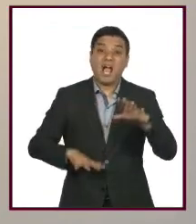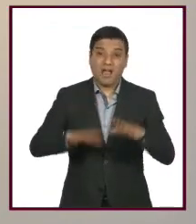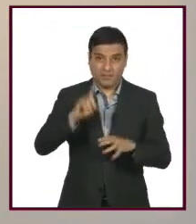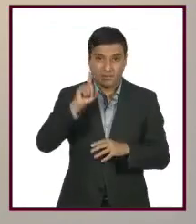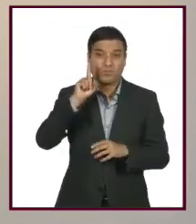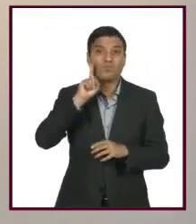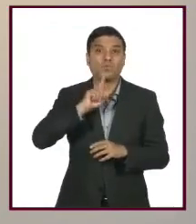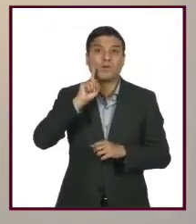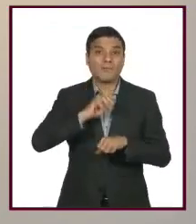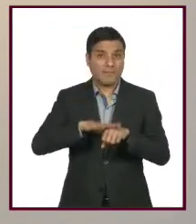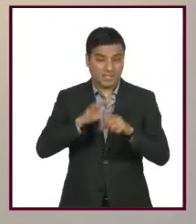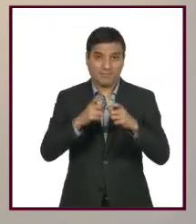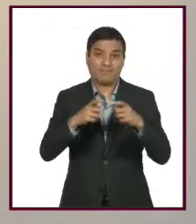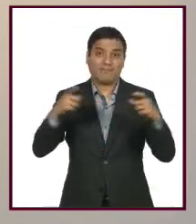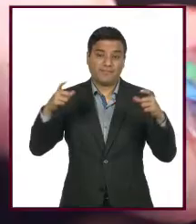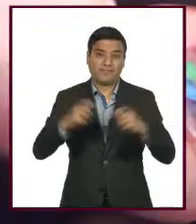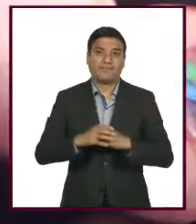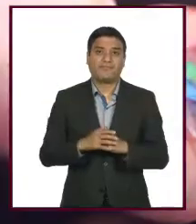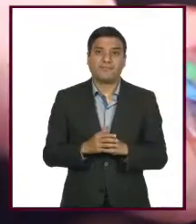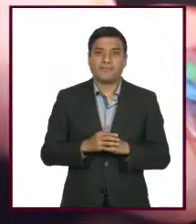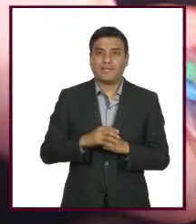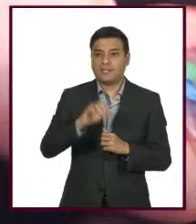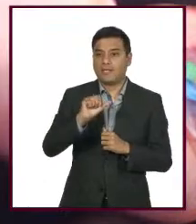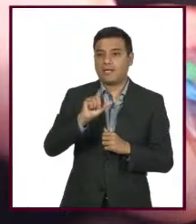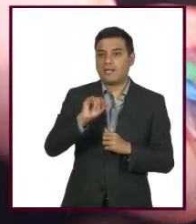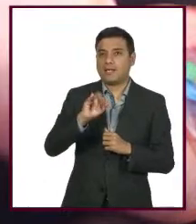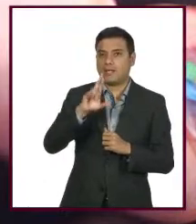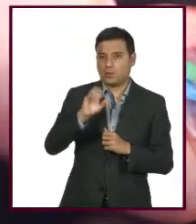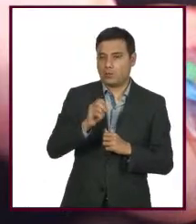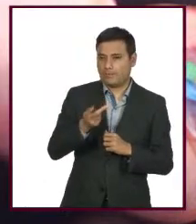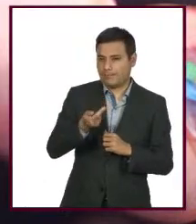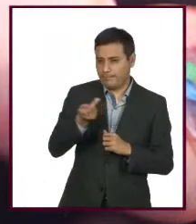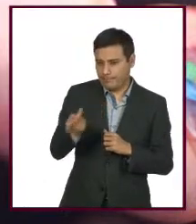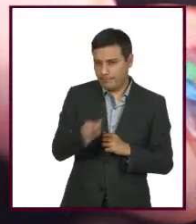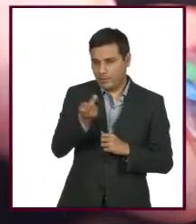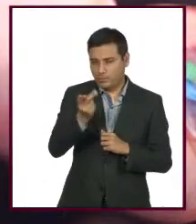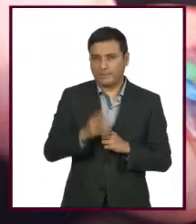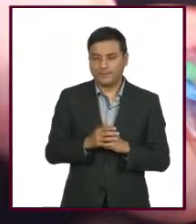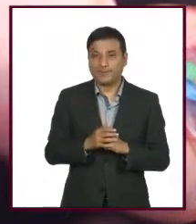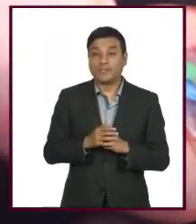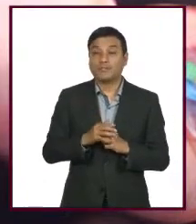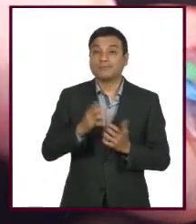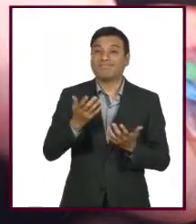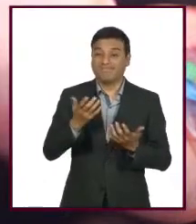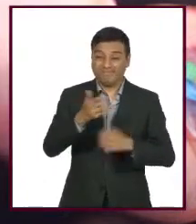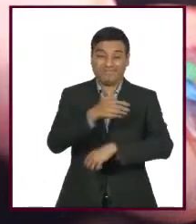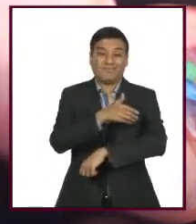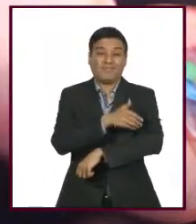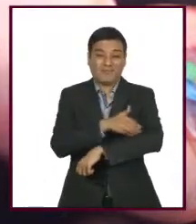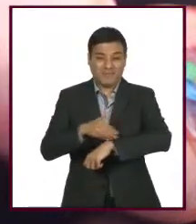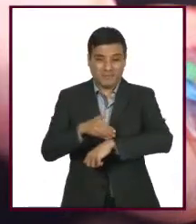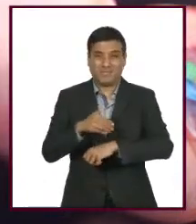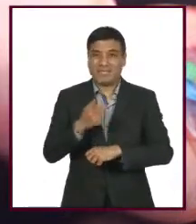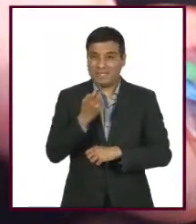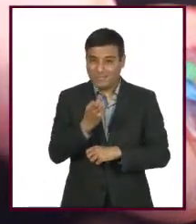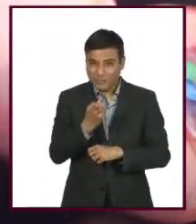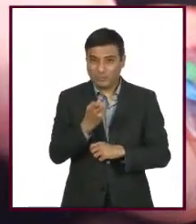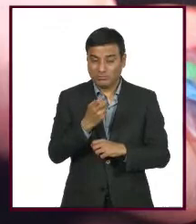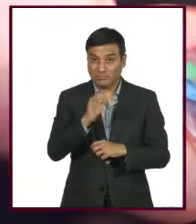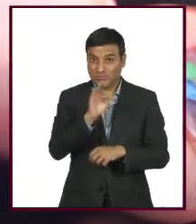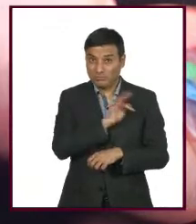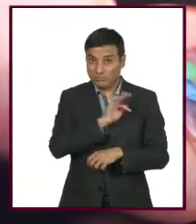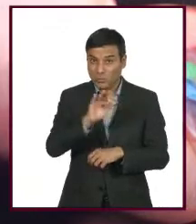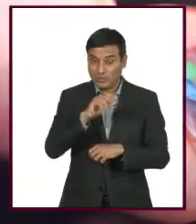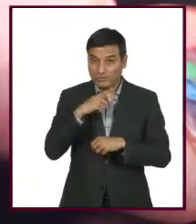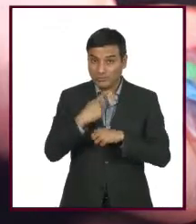varones. Alejandro Dali comenta, algo de suma importancia son los factores familiares. Sí, efectivamente, Alejandro, ya lo comentó usted